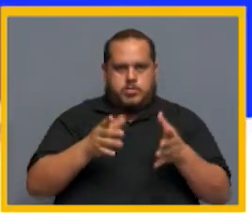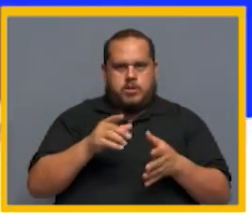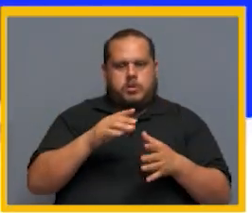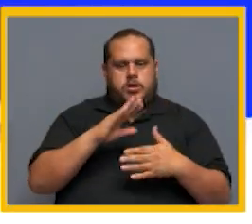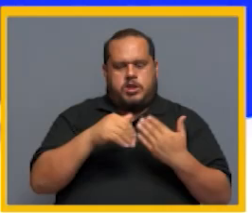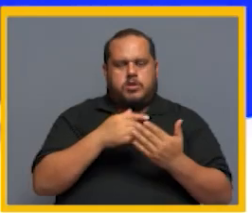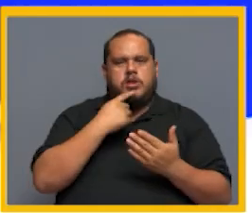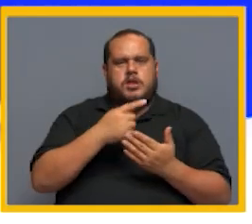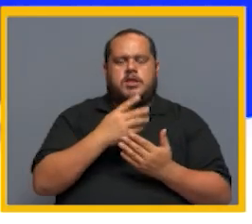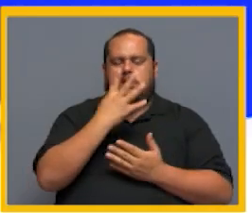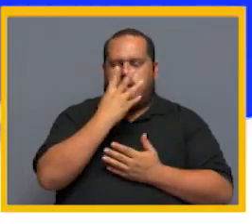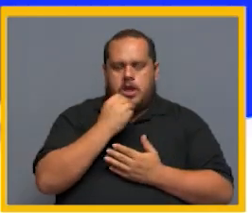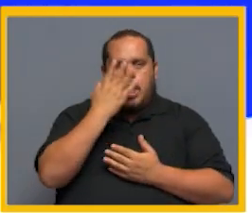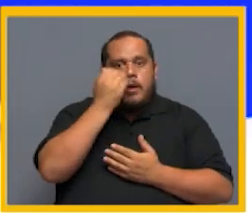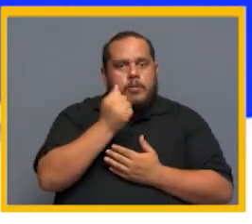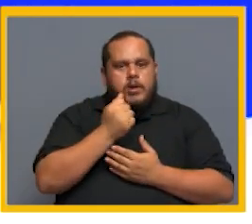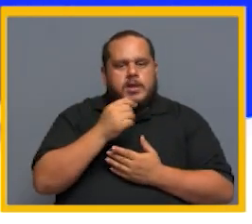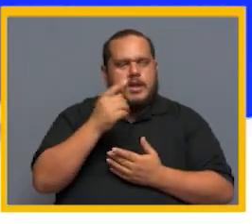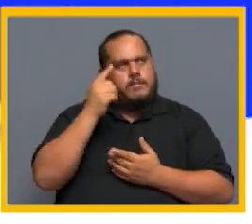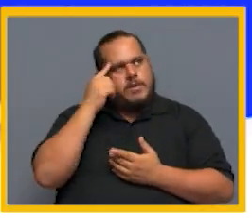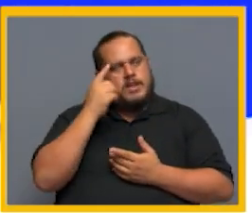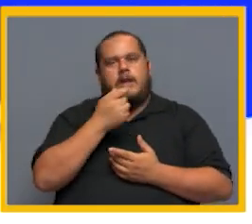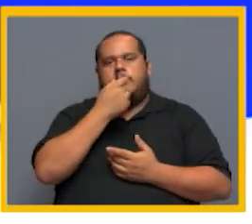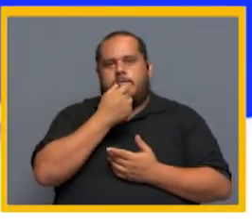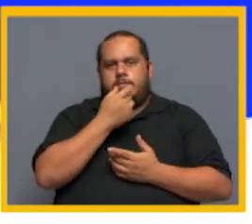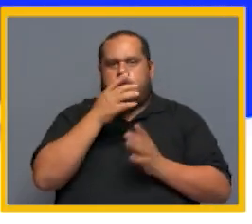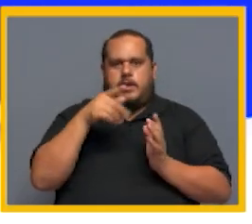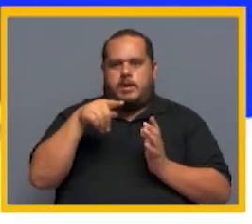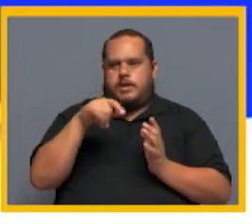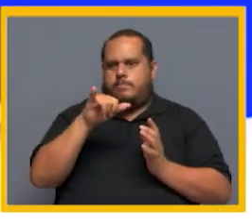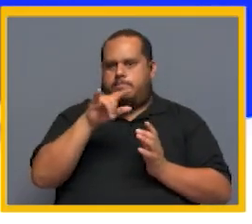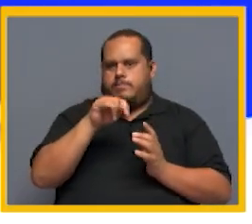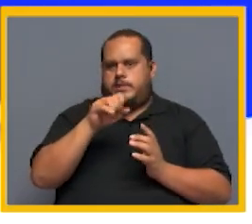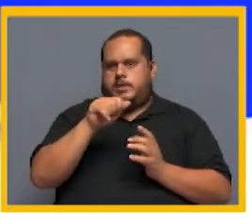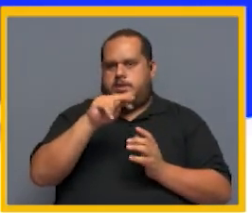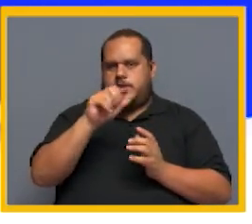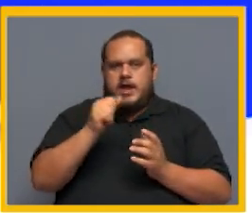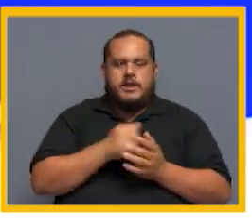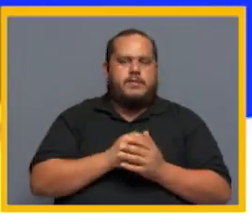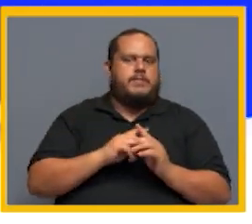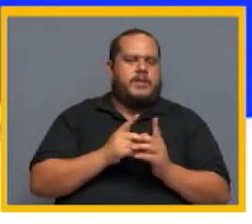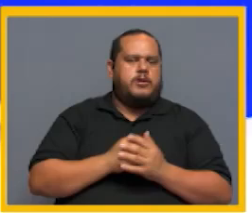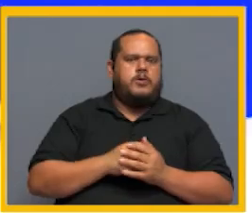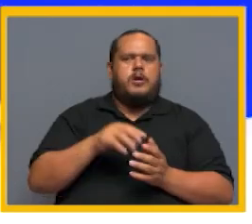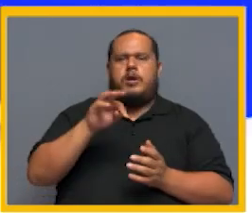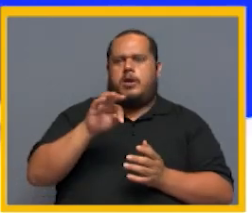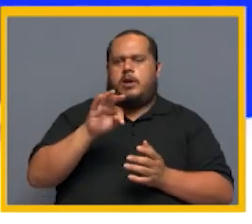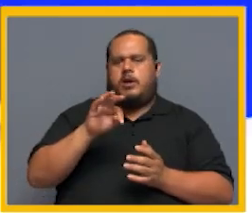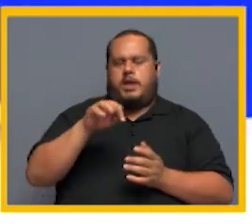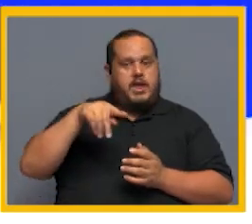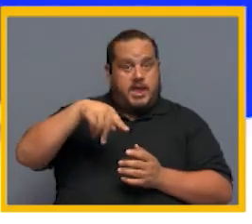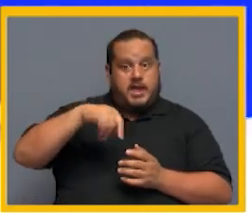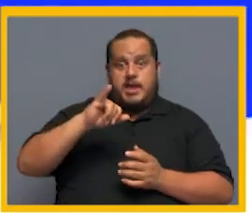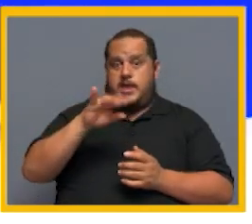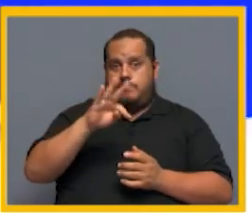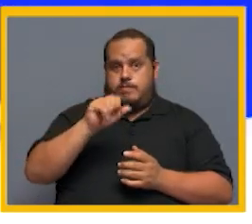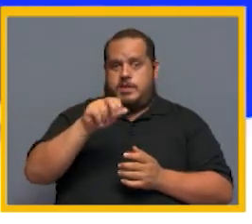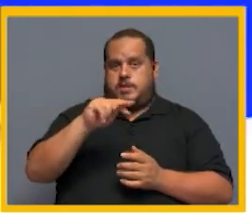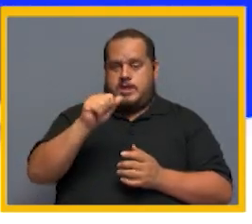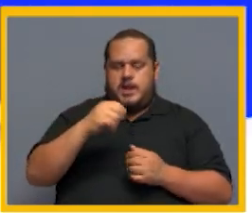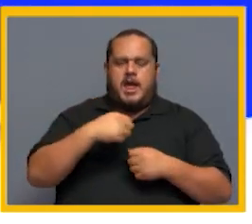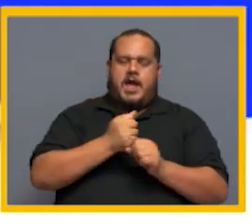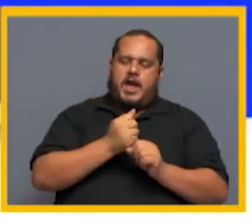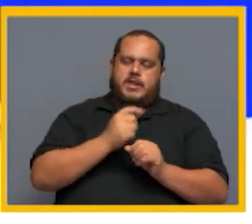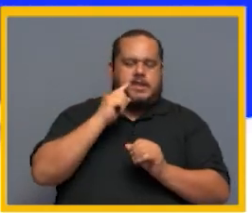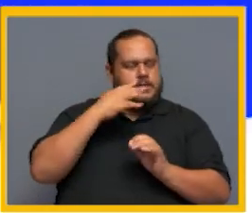se quedan dormidos porque piensan que va a pitar Pitana, ¿no? Para ser reiterativos, tal vez un poquito ahí. Pitana hace el ademán, pero eso puede hacer el ademán